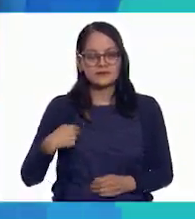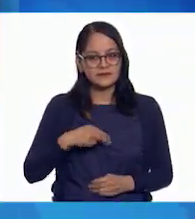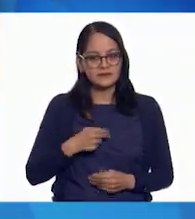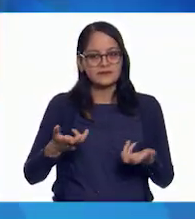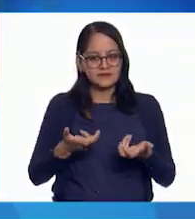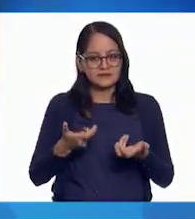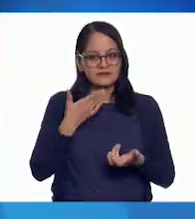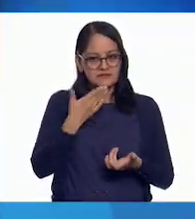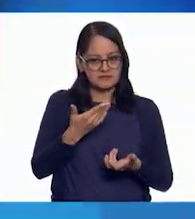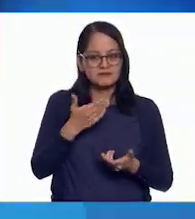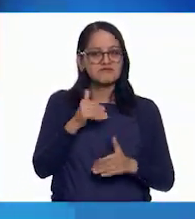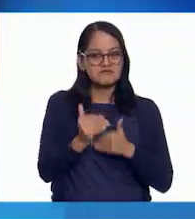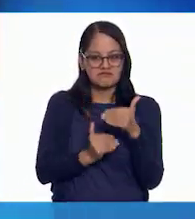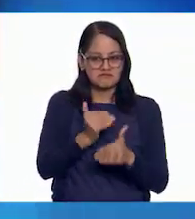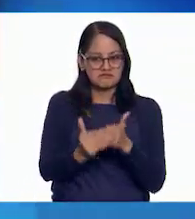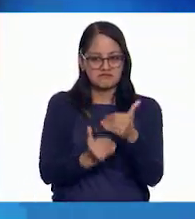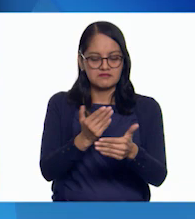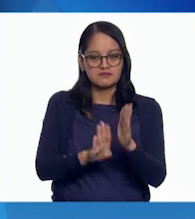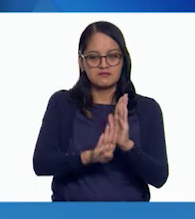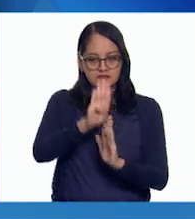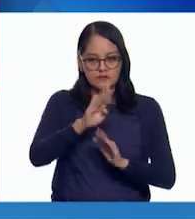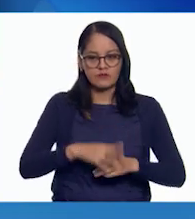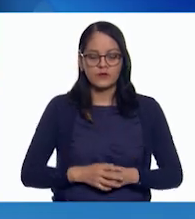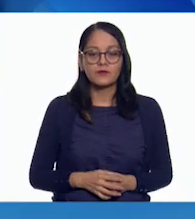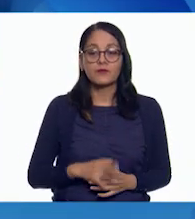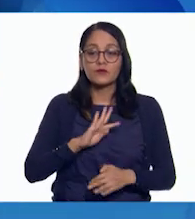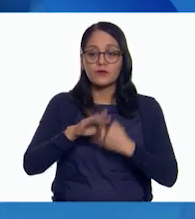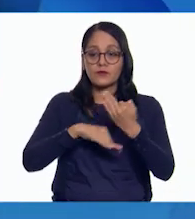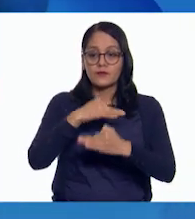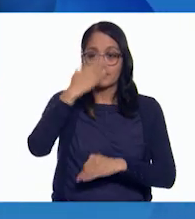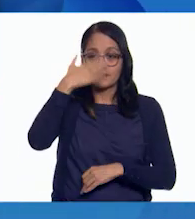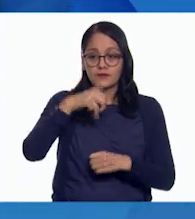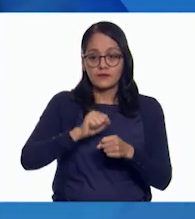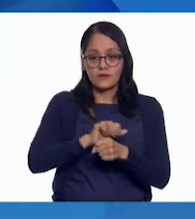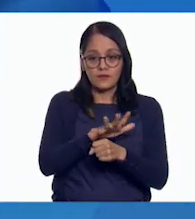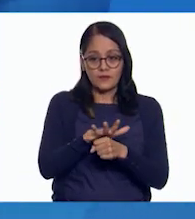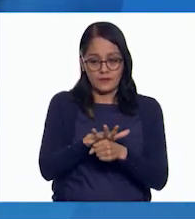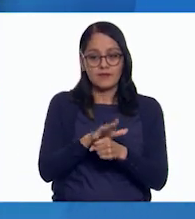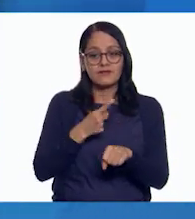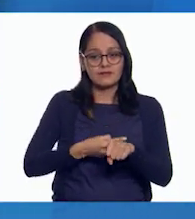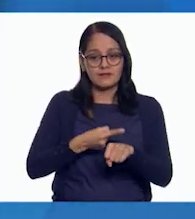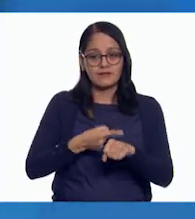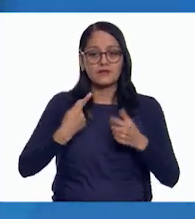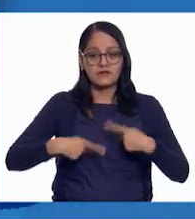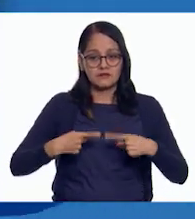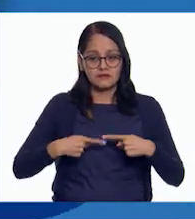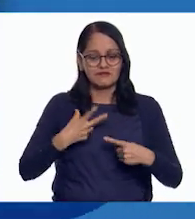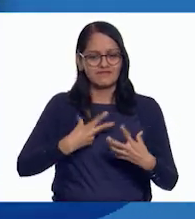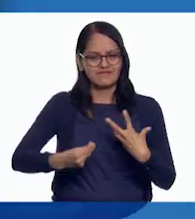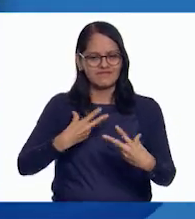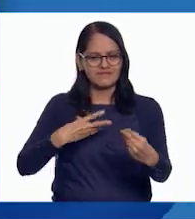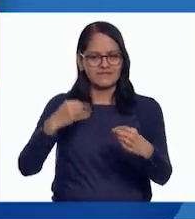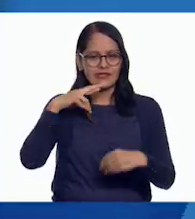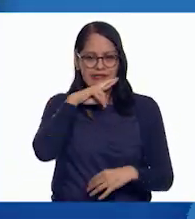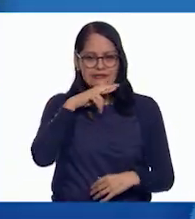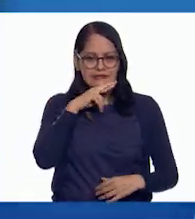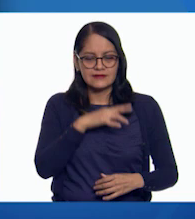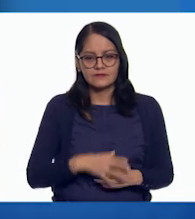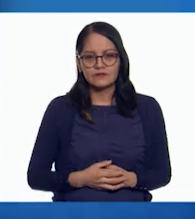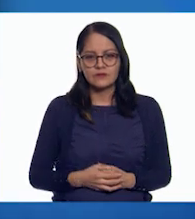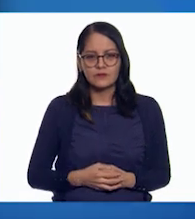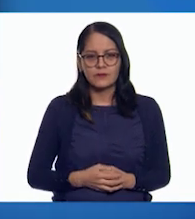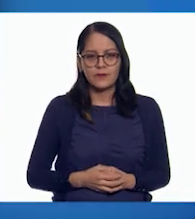Buenas prácticas para seguir adelante. Como todos sabemos, la COVID-19 es una enfermedad que se contagia muy fácilmente entre